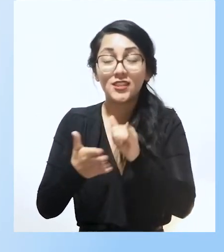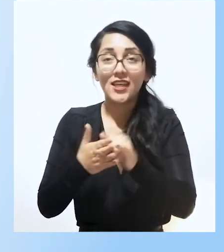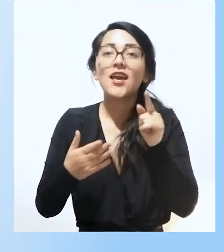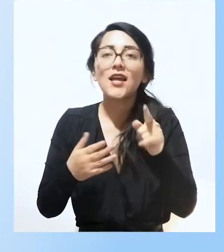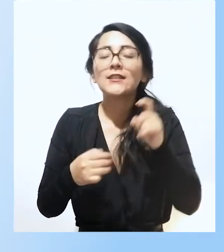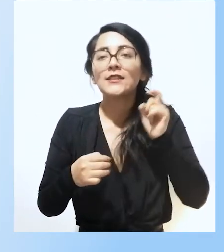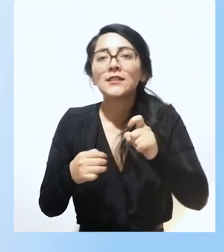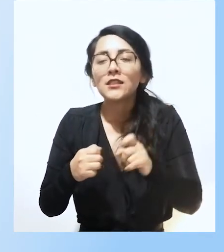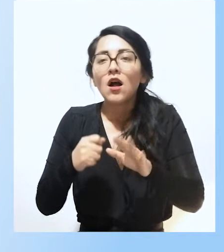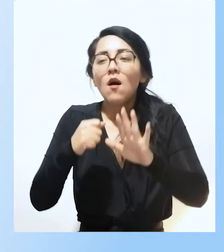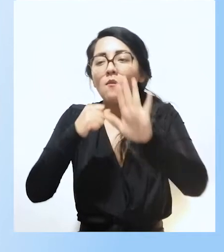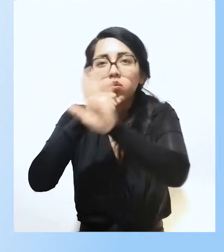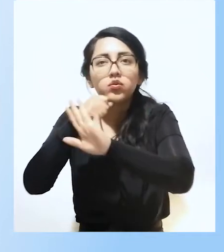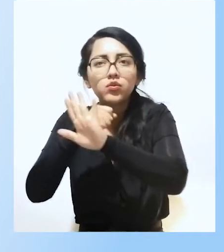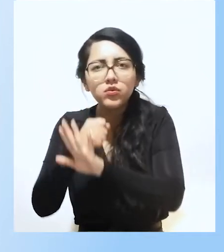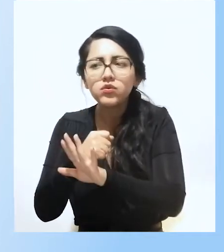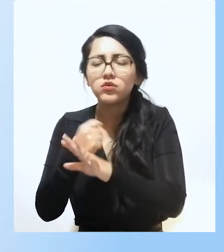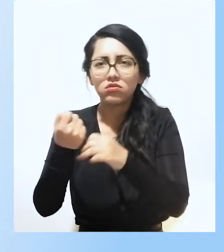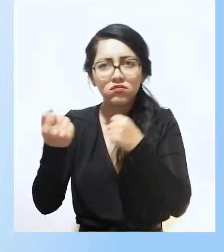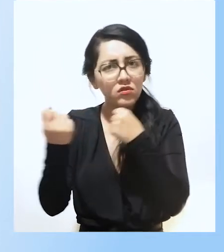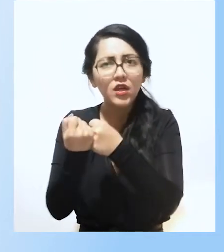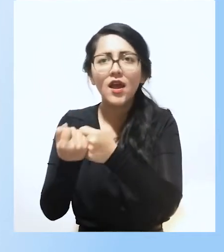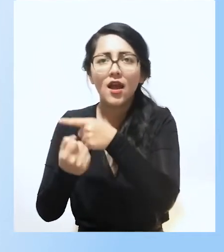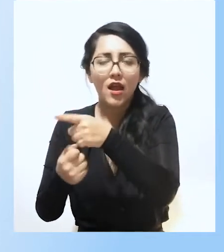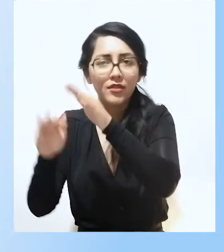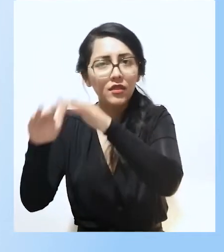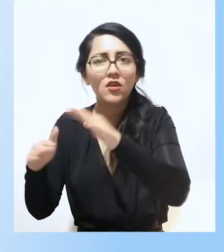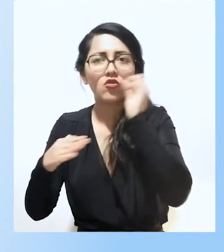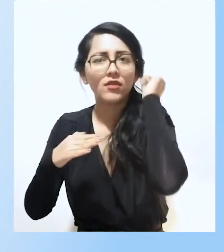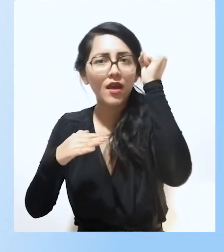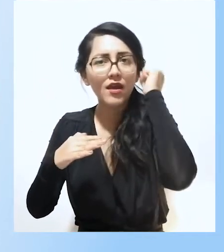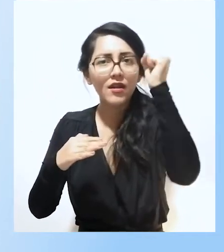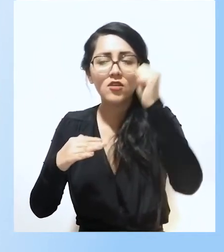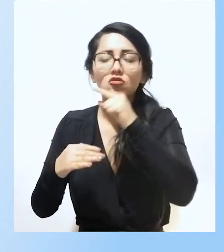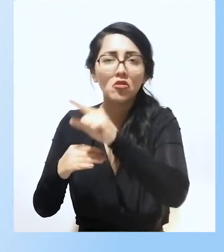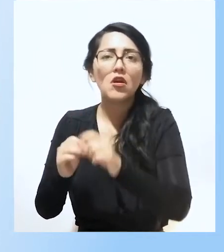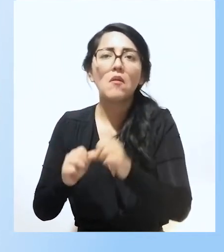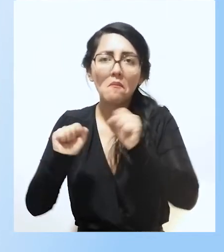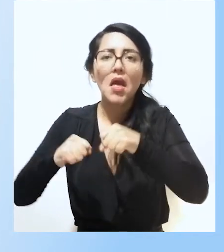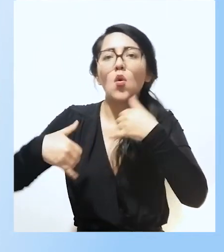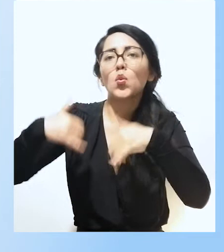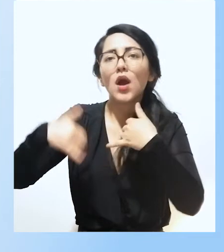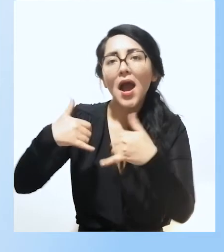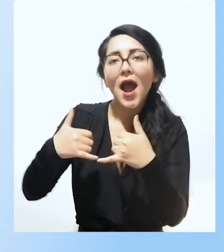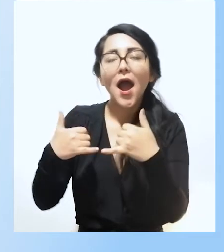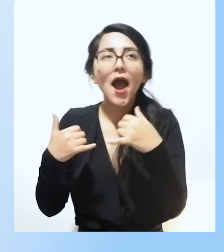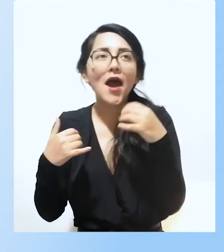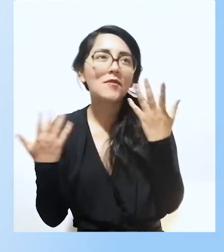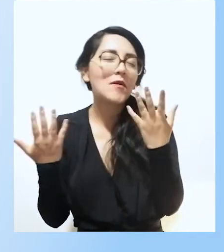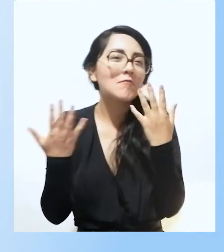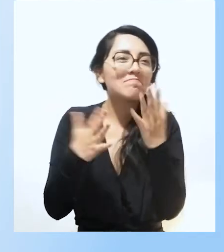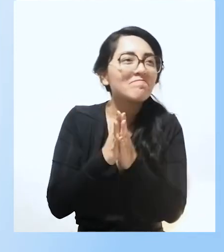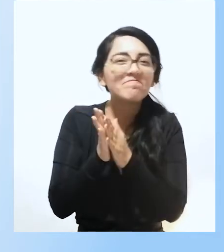velar porque el alumno tenga ese derecho a desarrollar actividades lúdicas, a distraerse